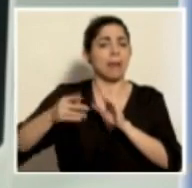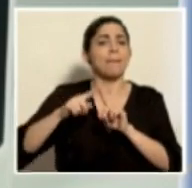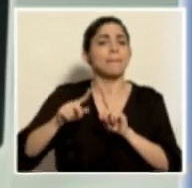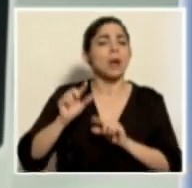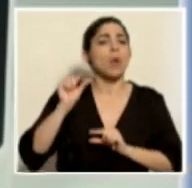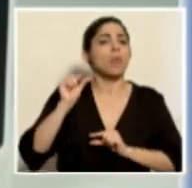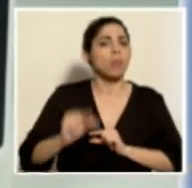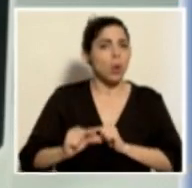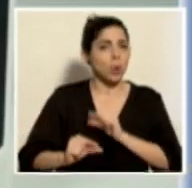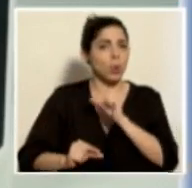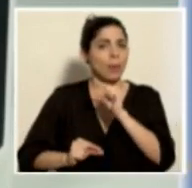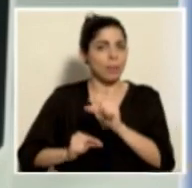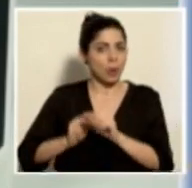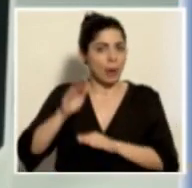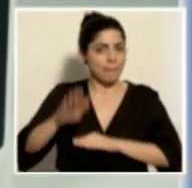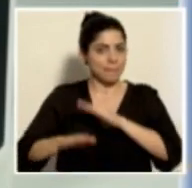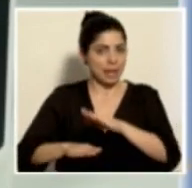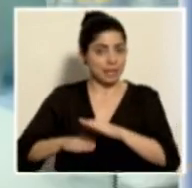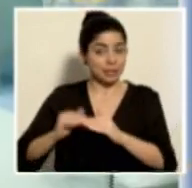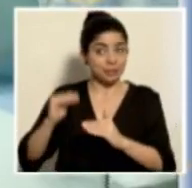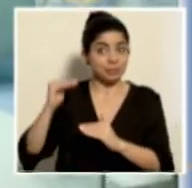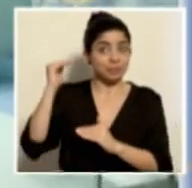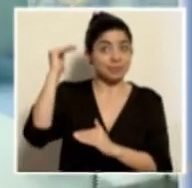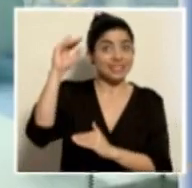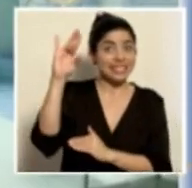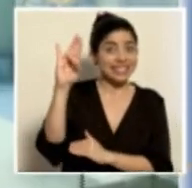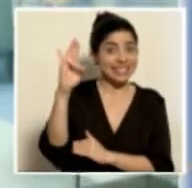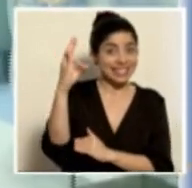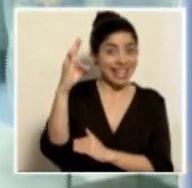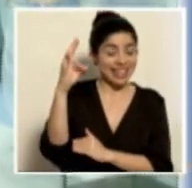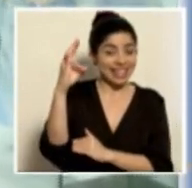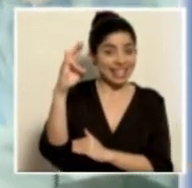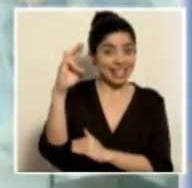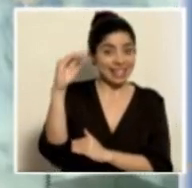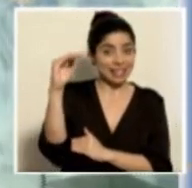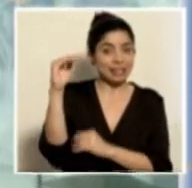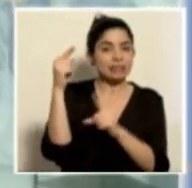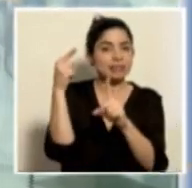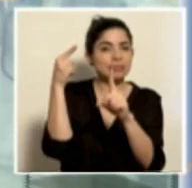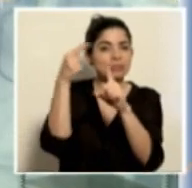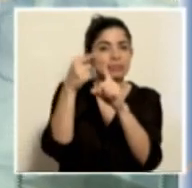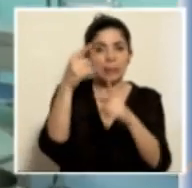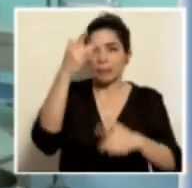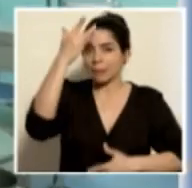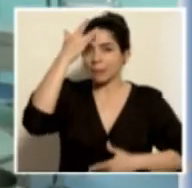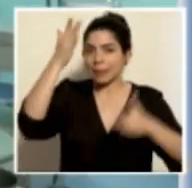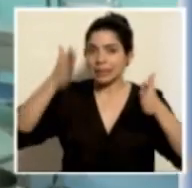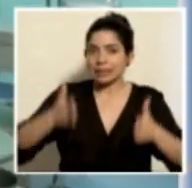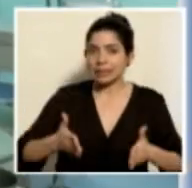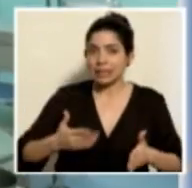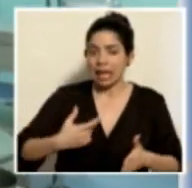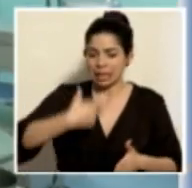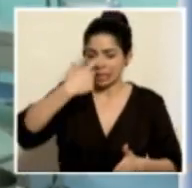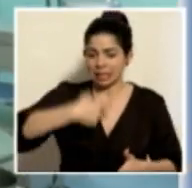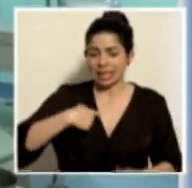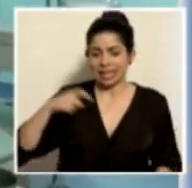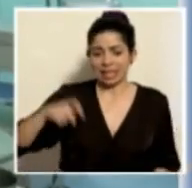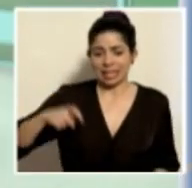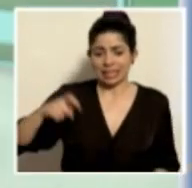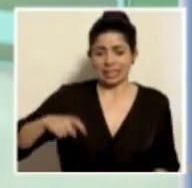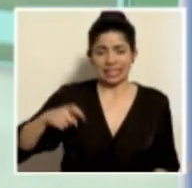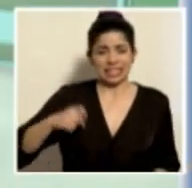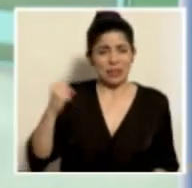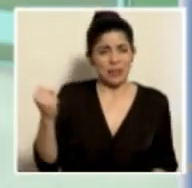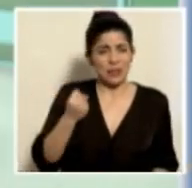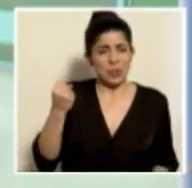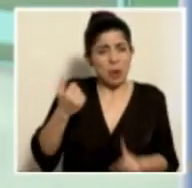pasos. Y el piso 7, que es para esos pacientes que tienen una necesidad de aislamiento